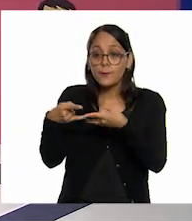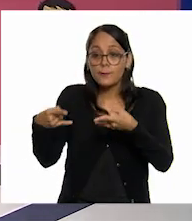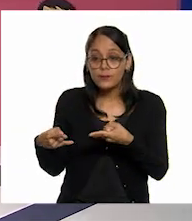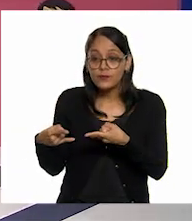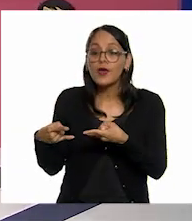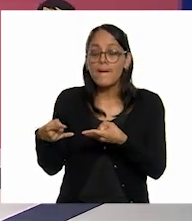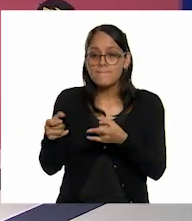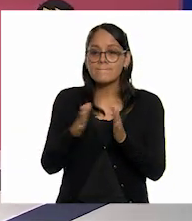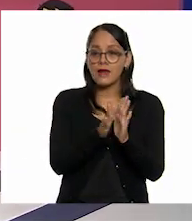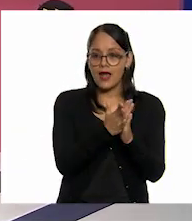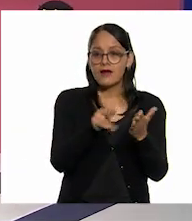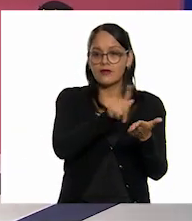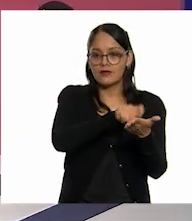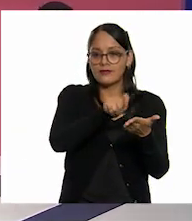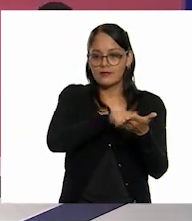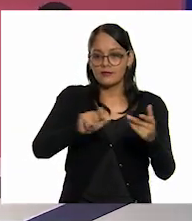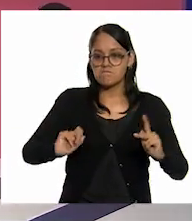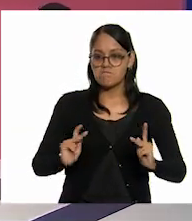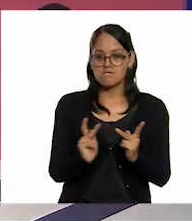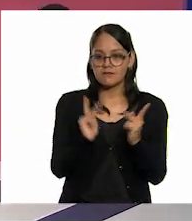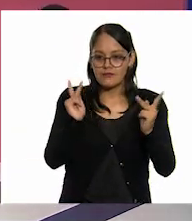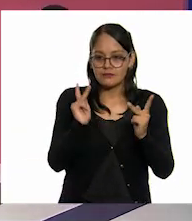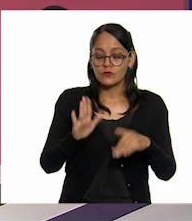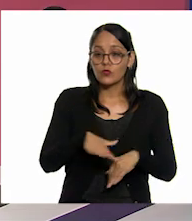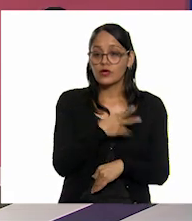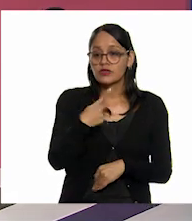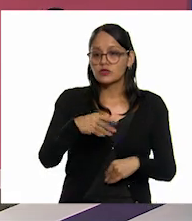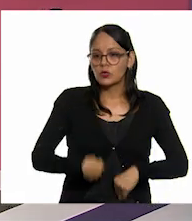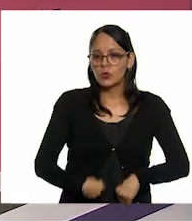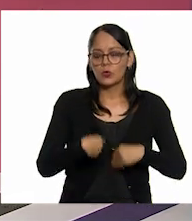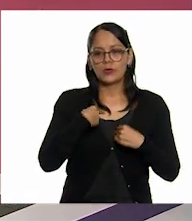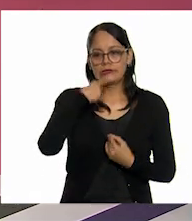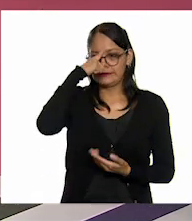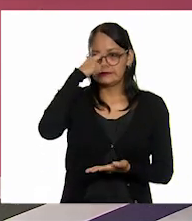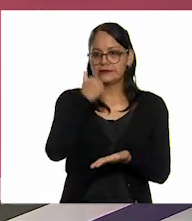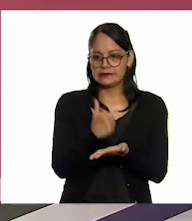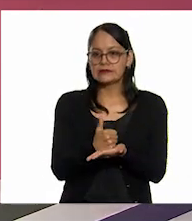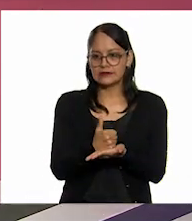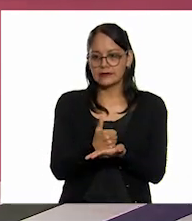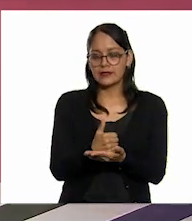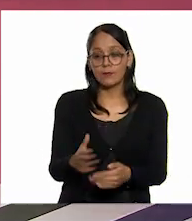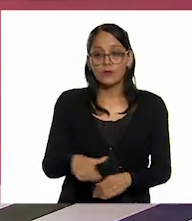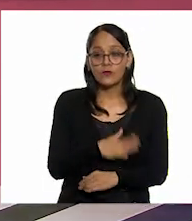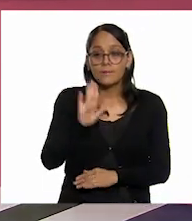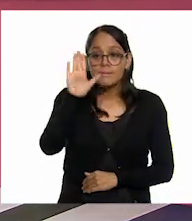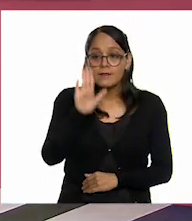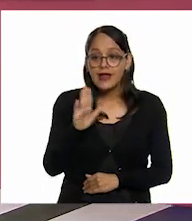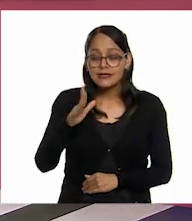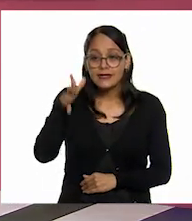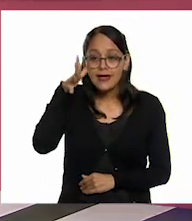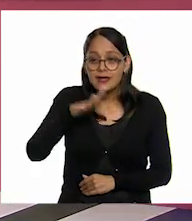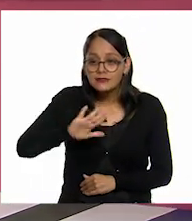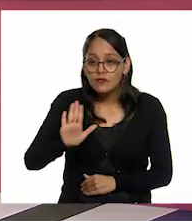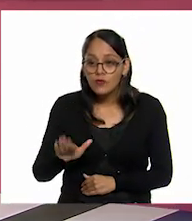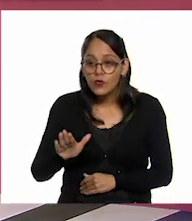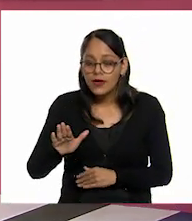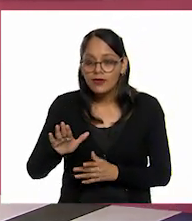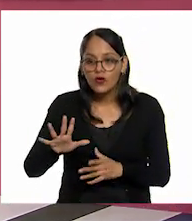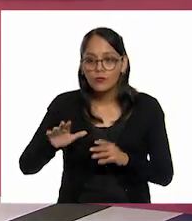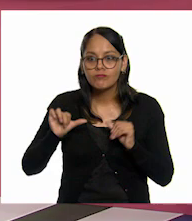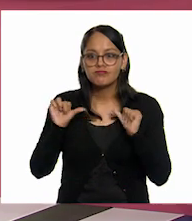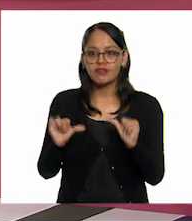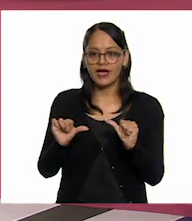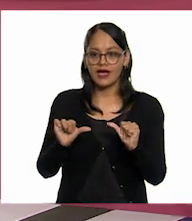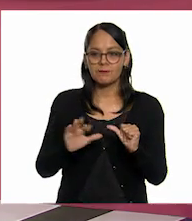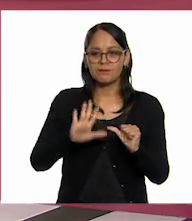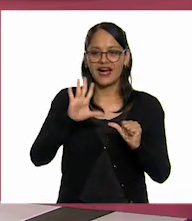y cómo lo marcó para el resto de sus días, porque pues dijo que fue como si volviera a nacer. Imagínate, Raulito. Y pues